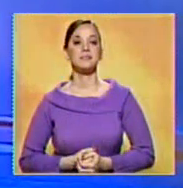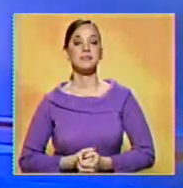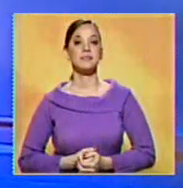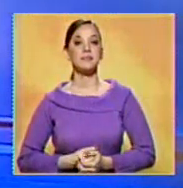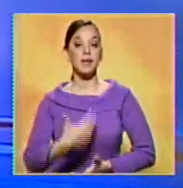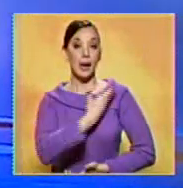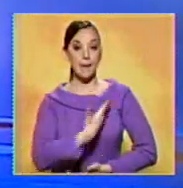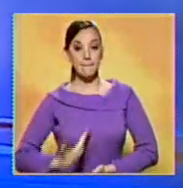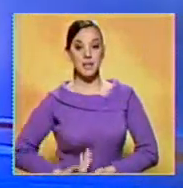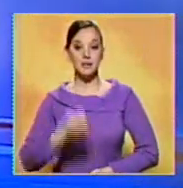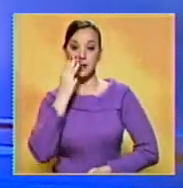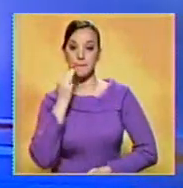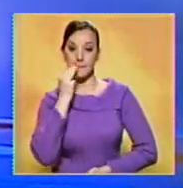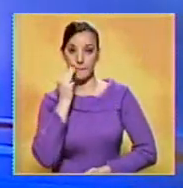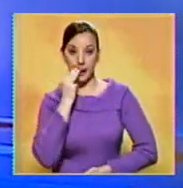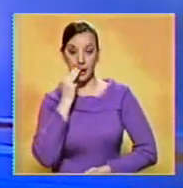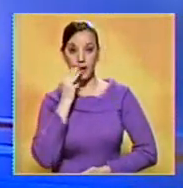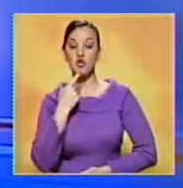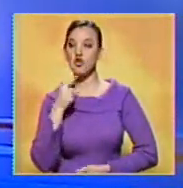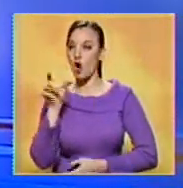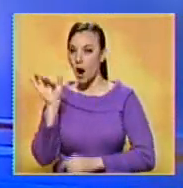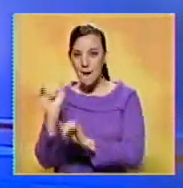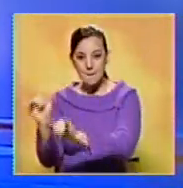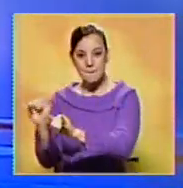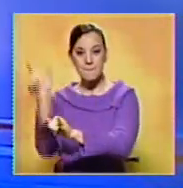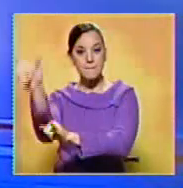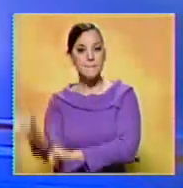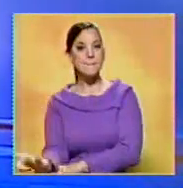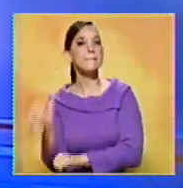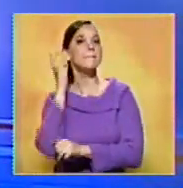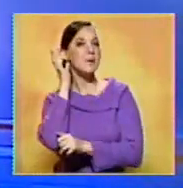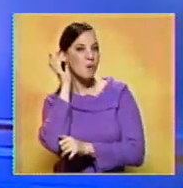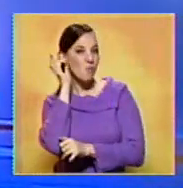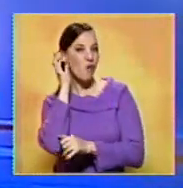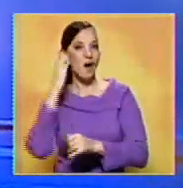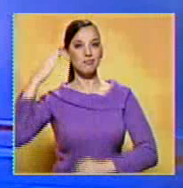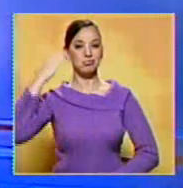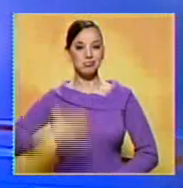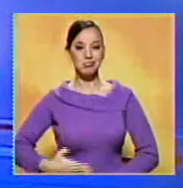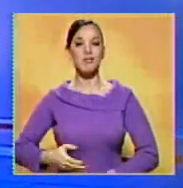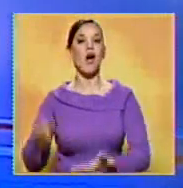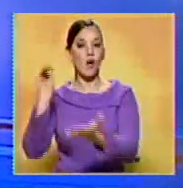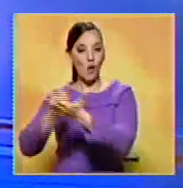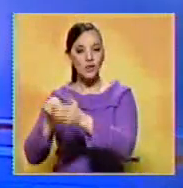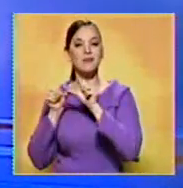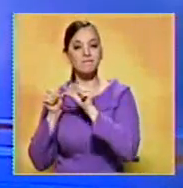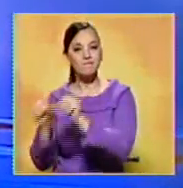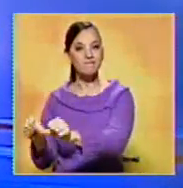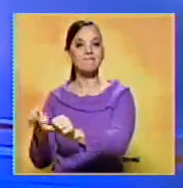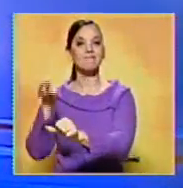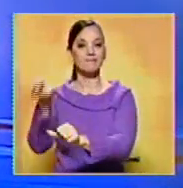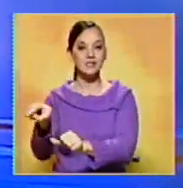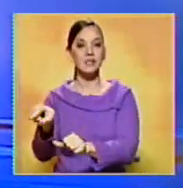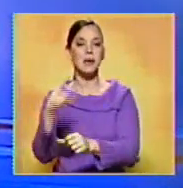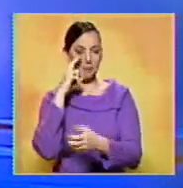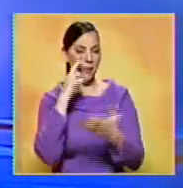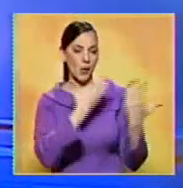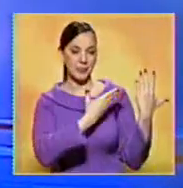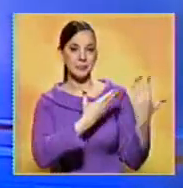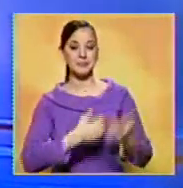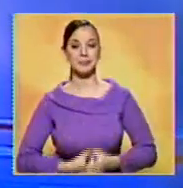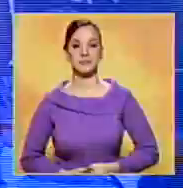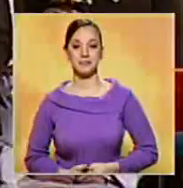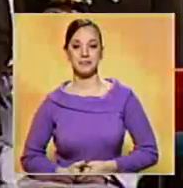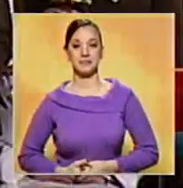El presidente de la República, Nicolás Maduro, ratificó al almirante en jefe Carmen Meléndez en su cargo de ministra para la Defensa. Euclides Sotillo nos amplía